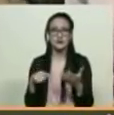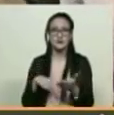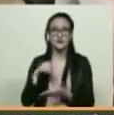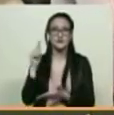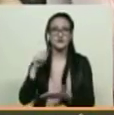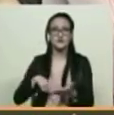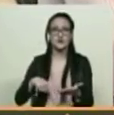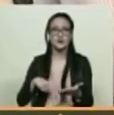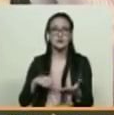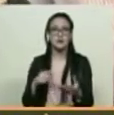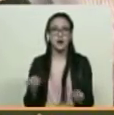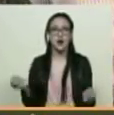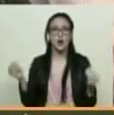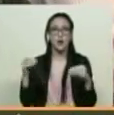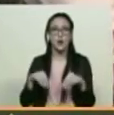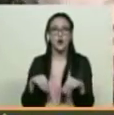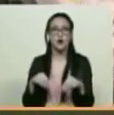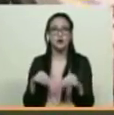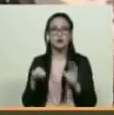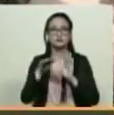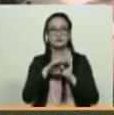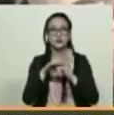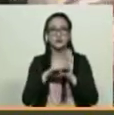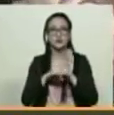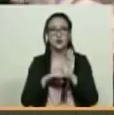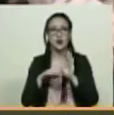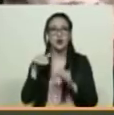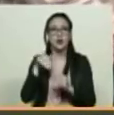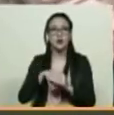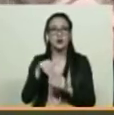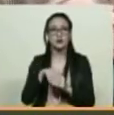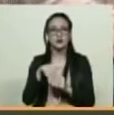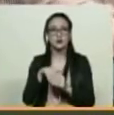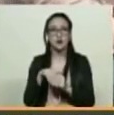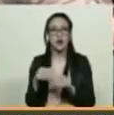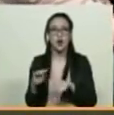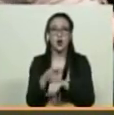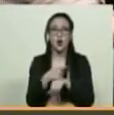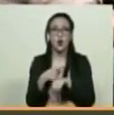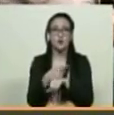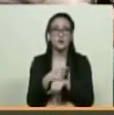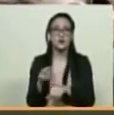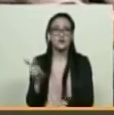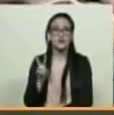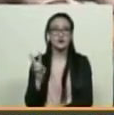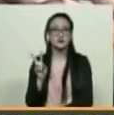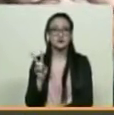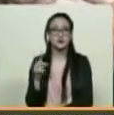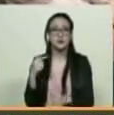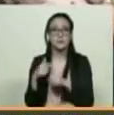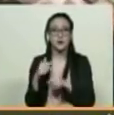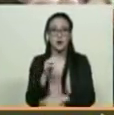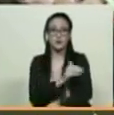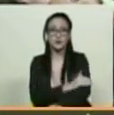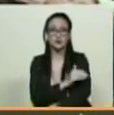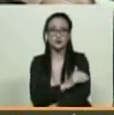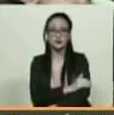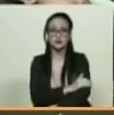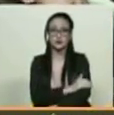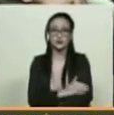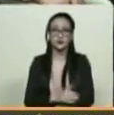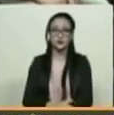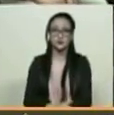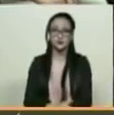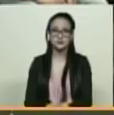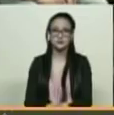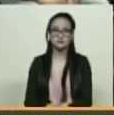de un acuerdo de garantías electorales entre el gobierno venezolano y la oposición. En